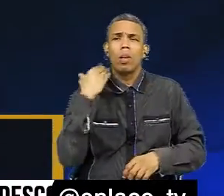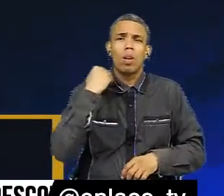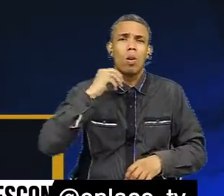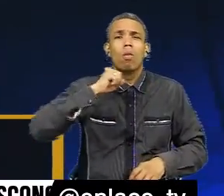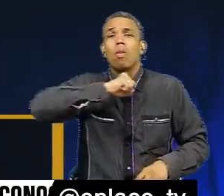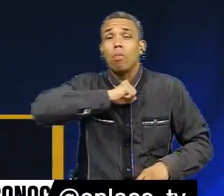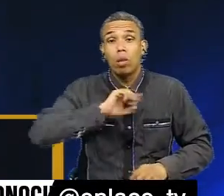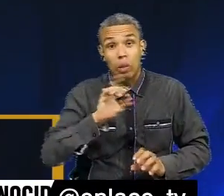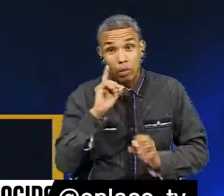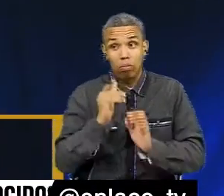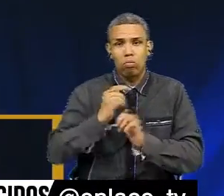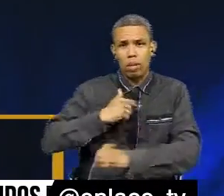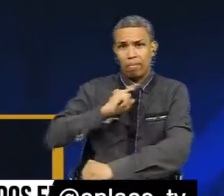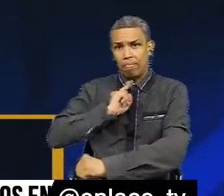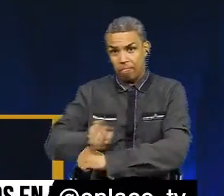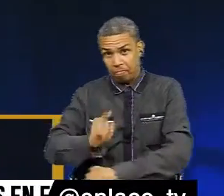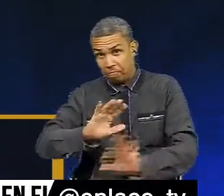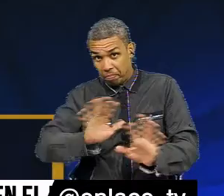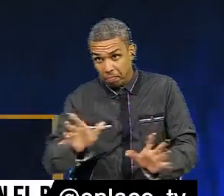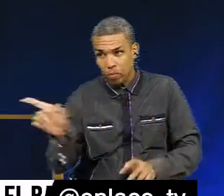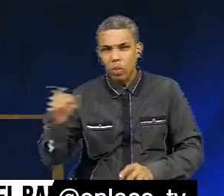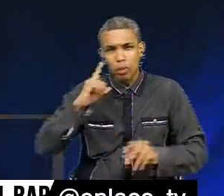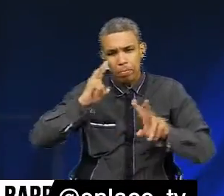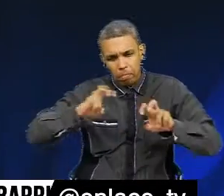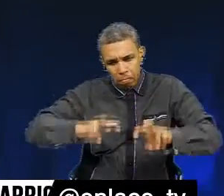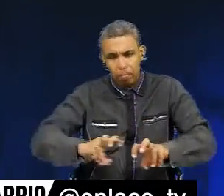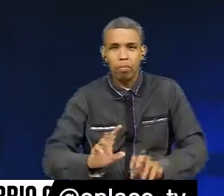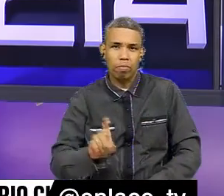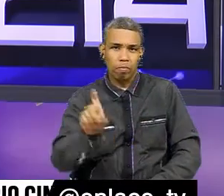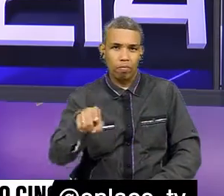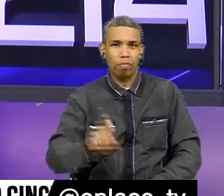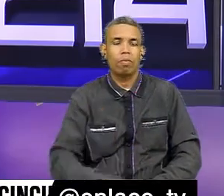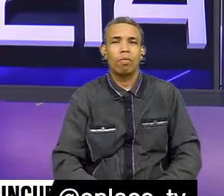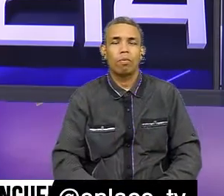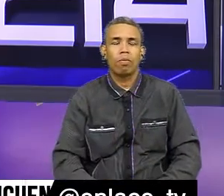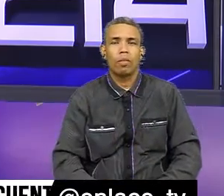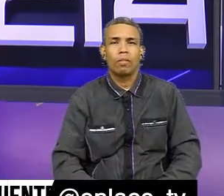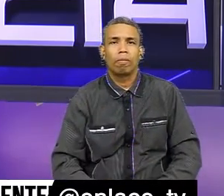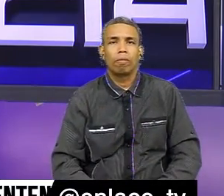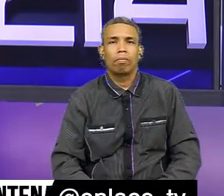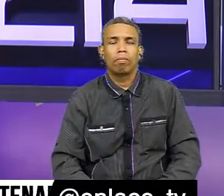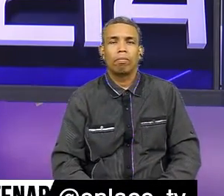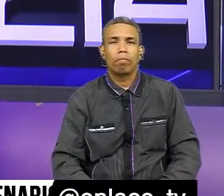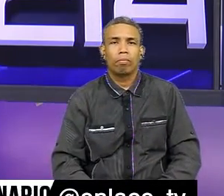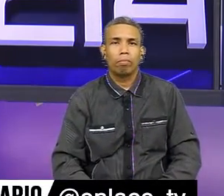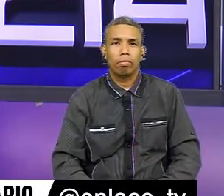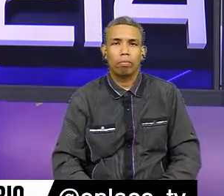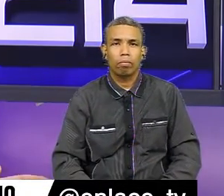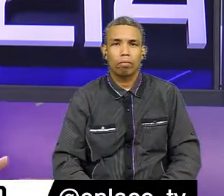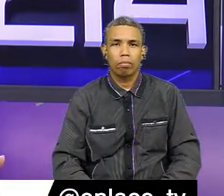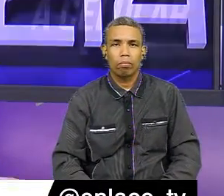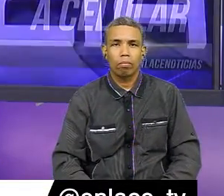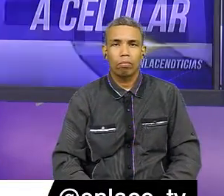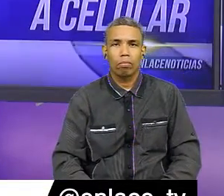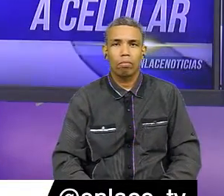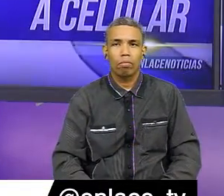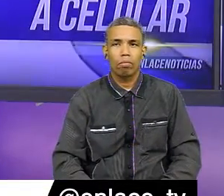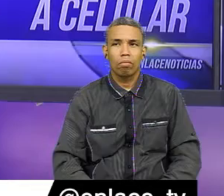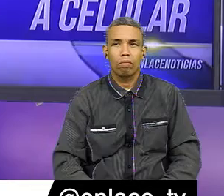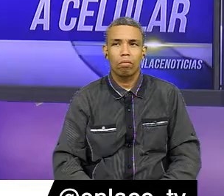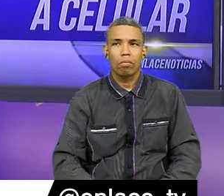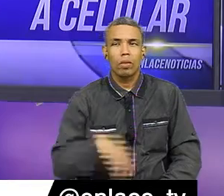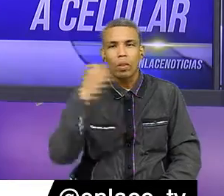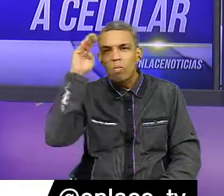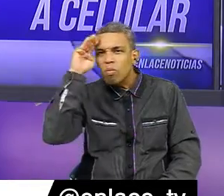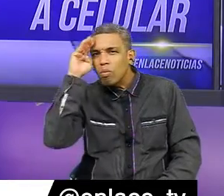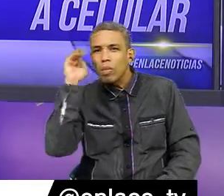organismos competentes para que se adelanten las investigaciones de rigor. La Policía Nacional emprende campaña para capturar oportunamente